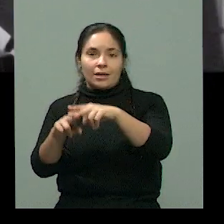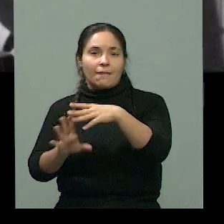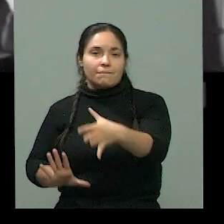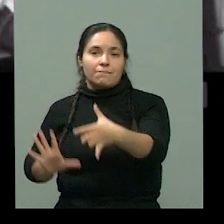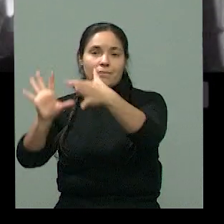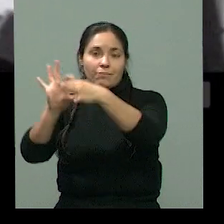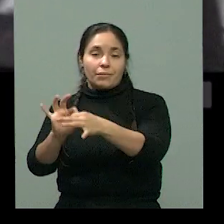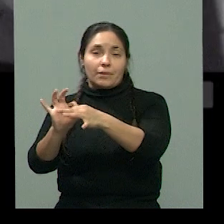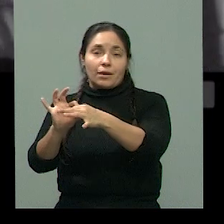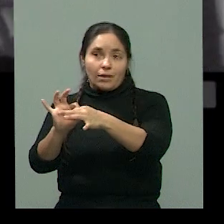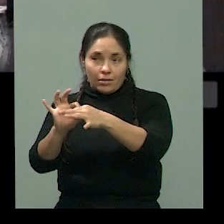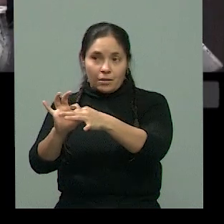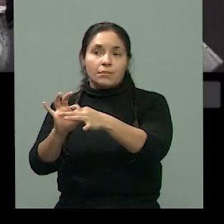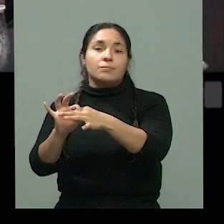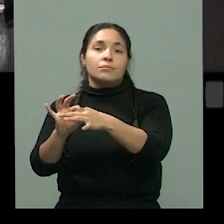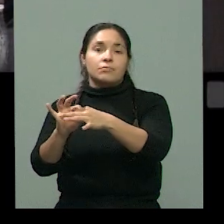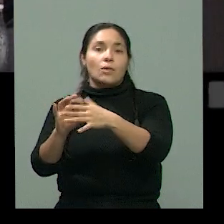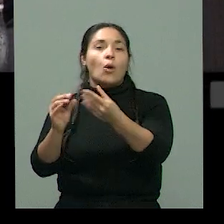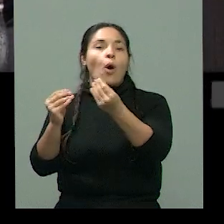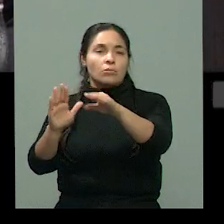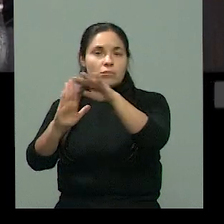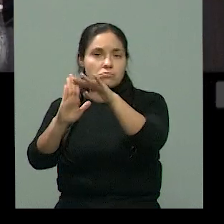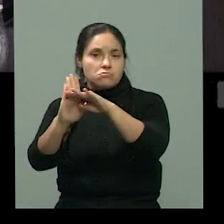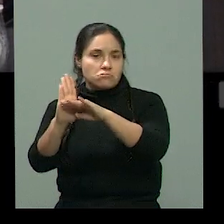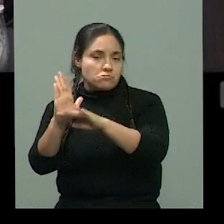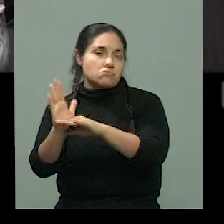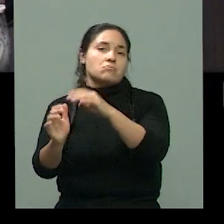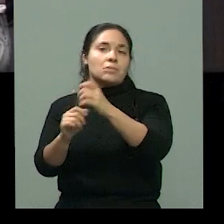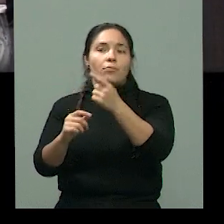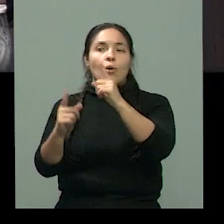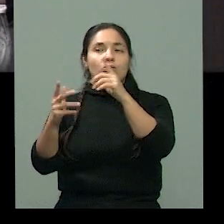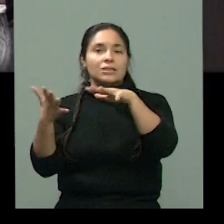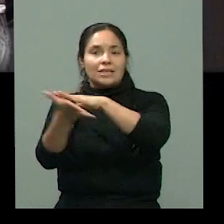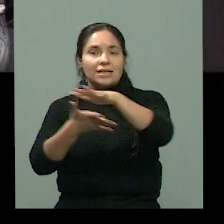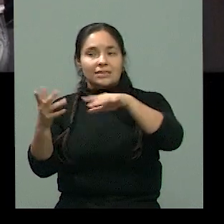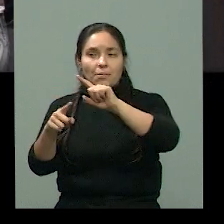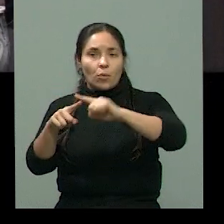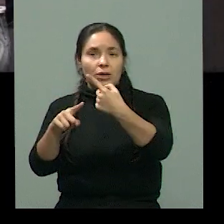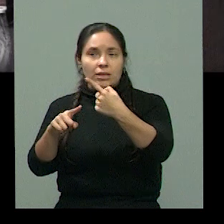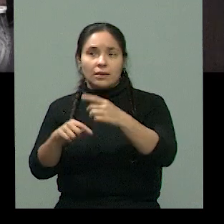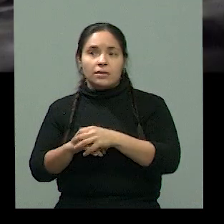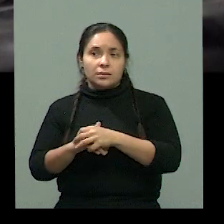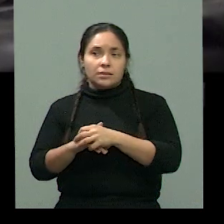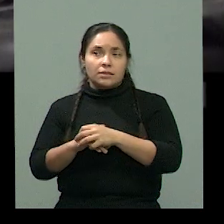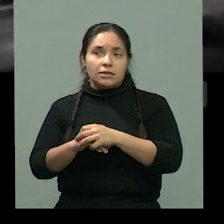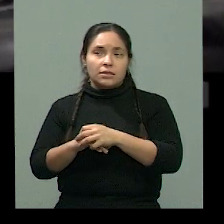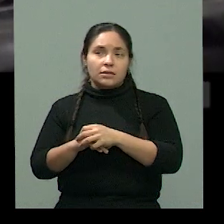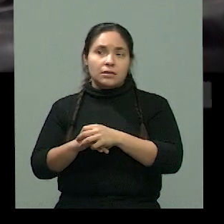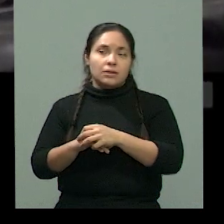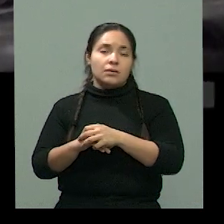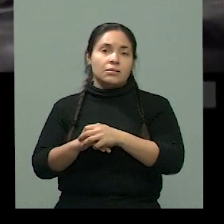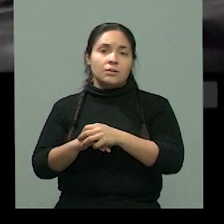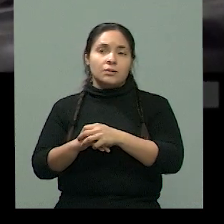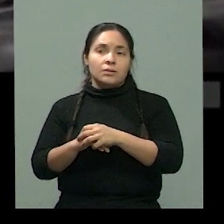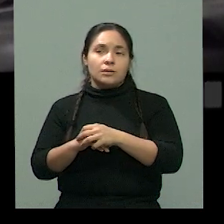mano con la formación de las doctrinas, porque desde la ciencia política, como cualquier otro campo de